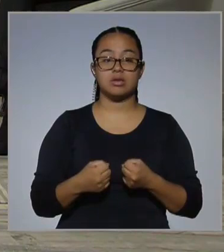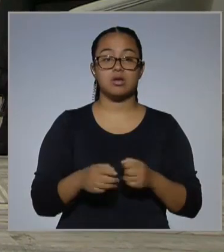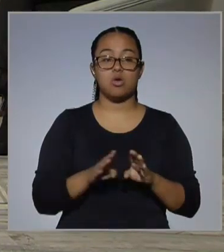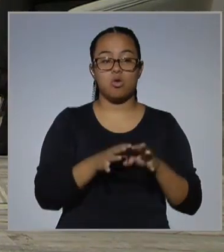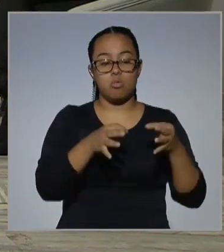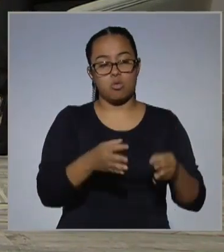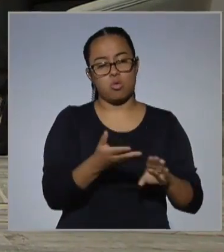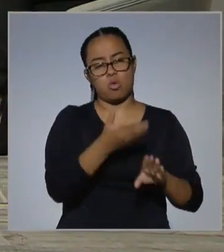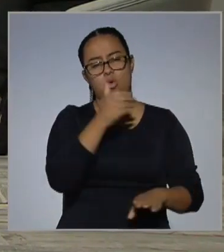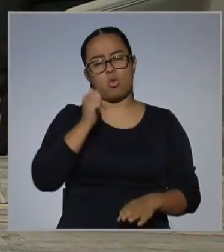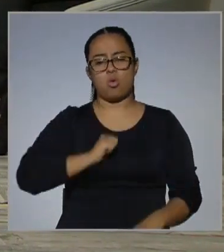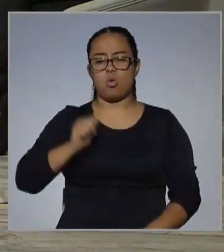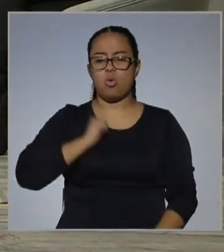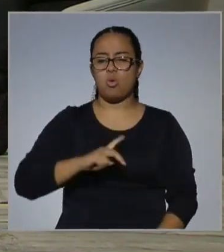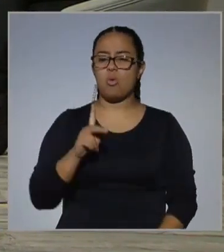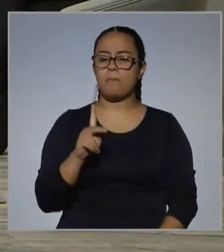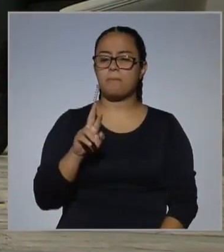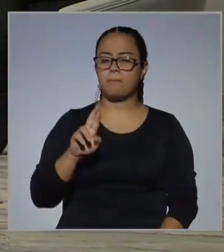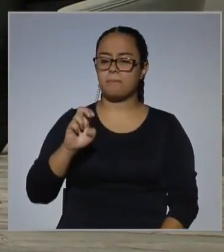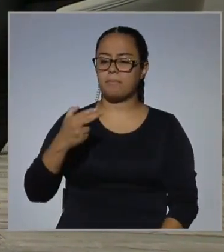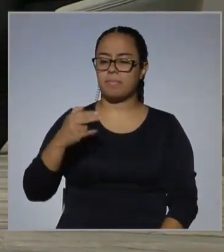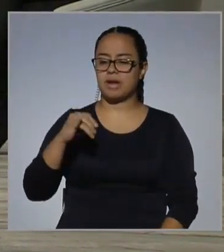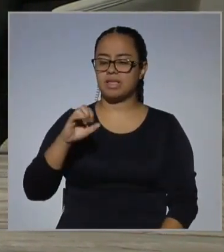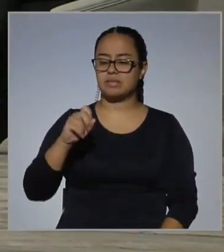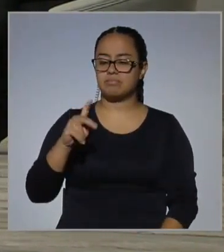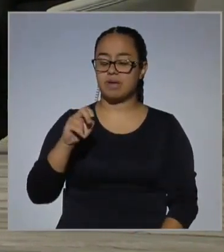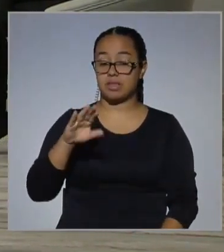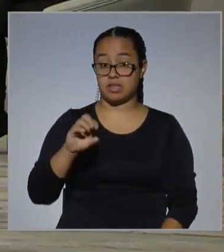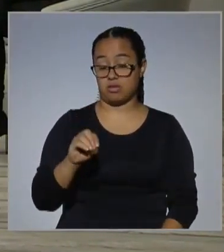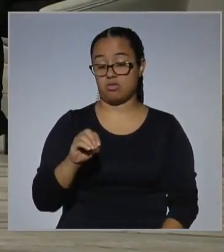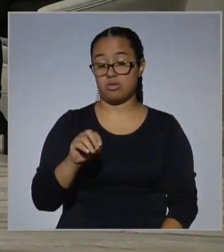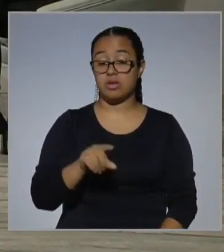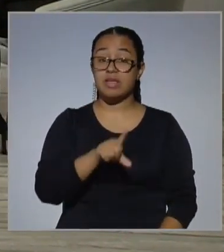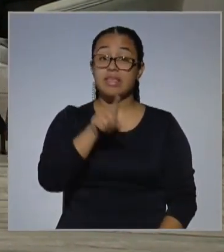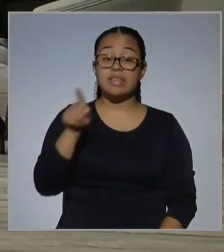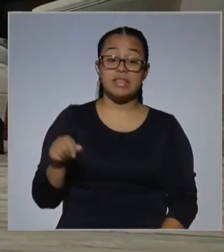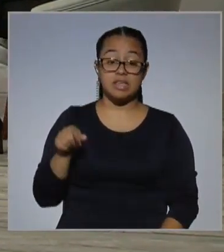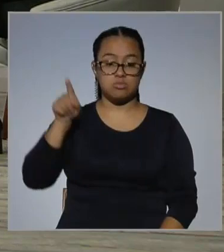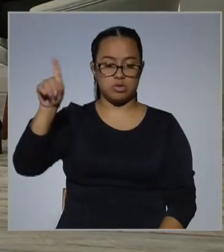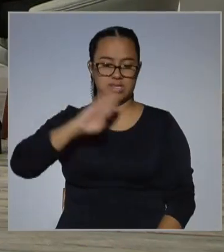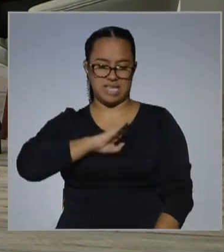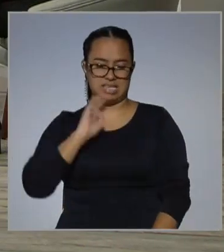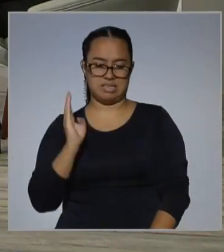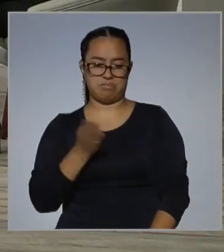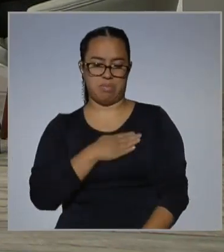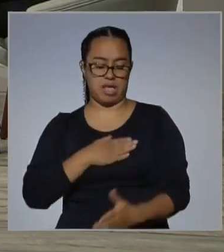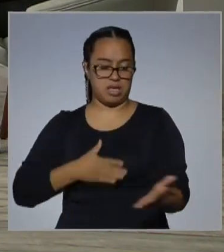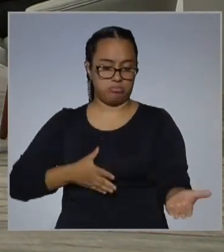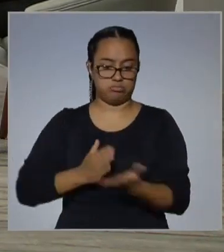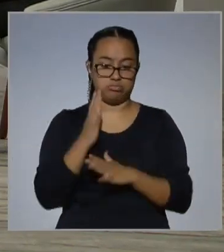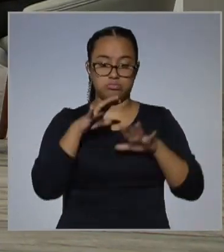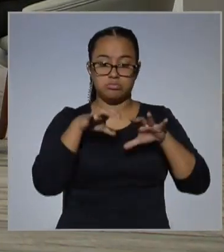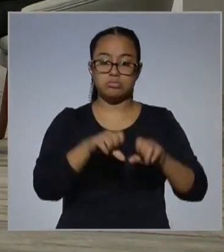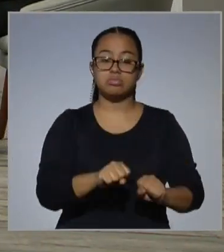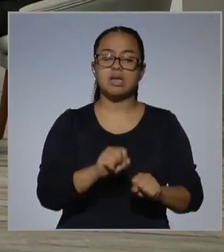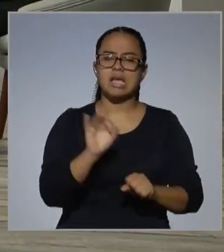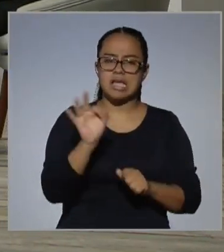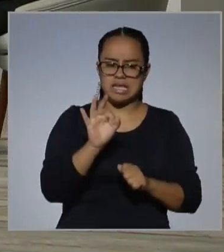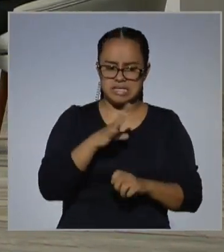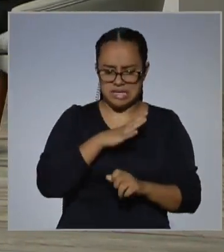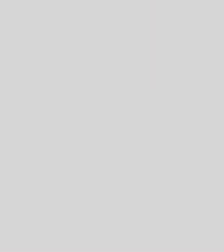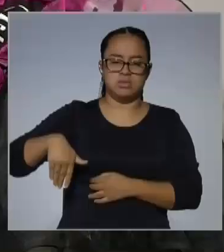origen prehispánico, ¿no? Uh-huh. Que después, al llegar los españoles, pues tuvo que haber